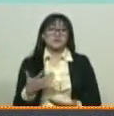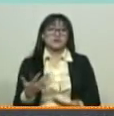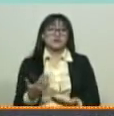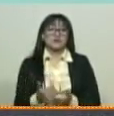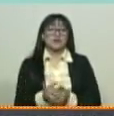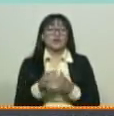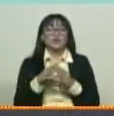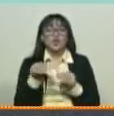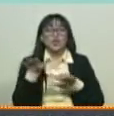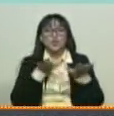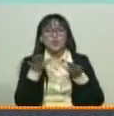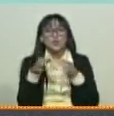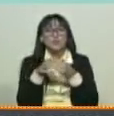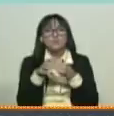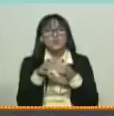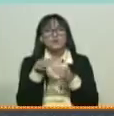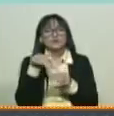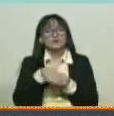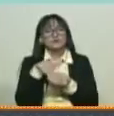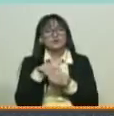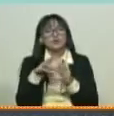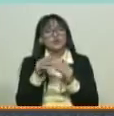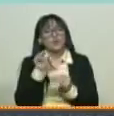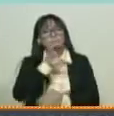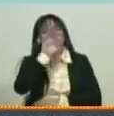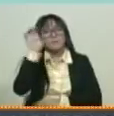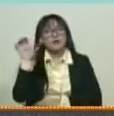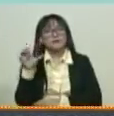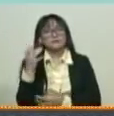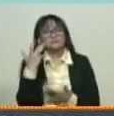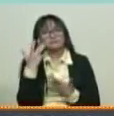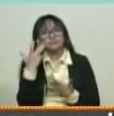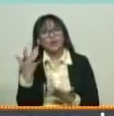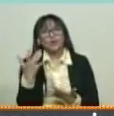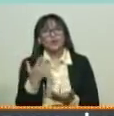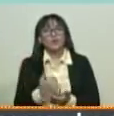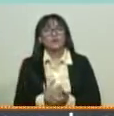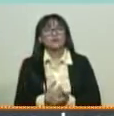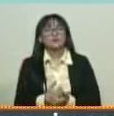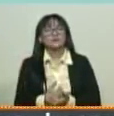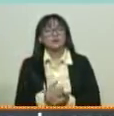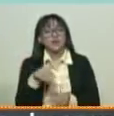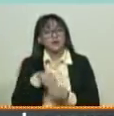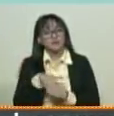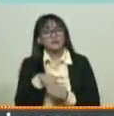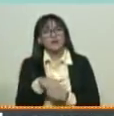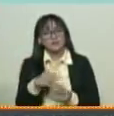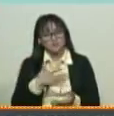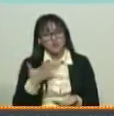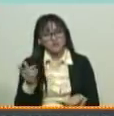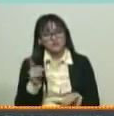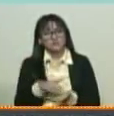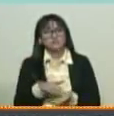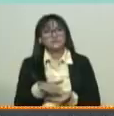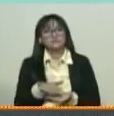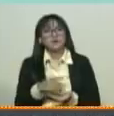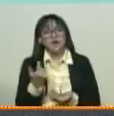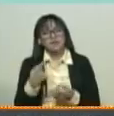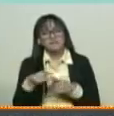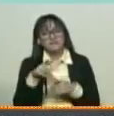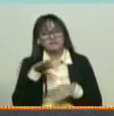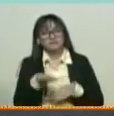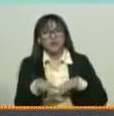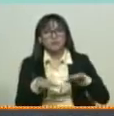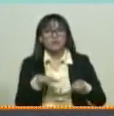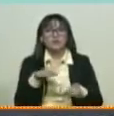de todos los organismos electorales y de todos los países a observar este evento electoral que, como le dije, tiene una serie de pasos relacionados con